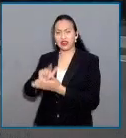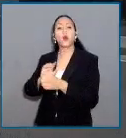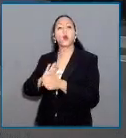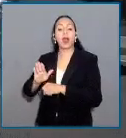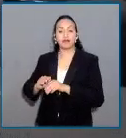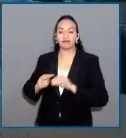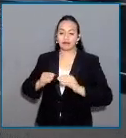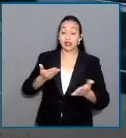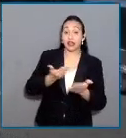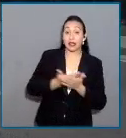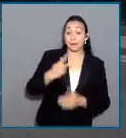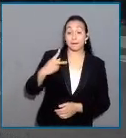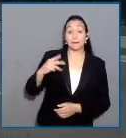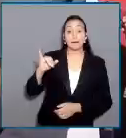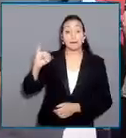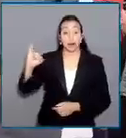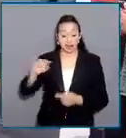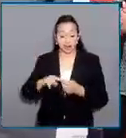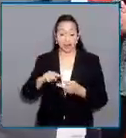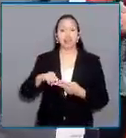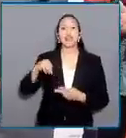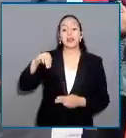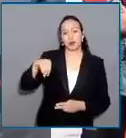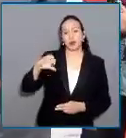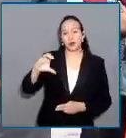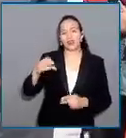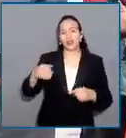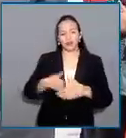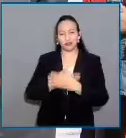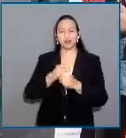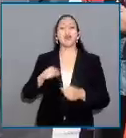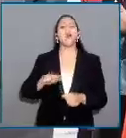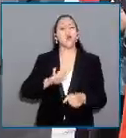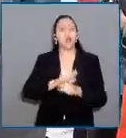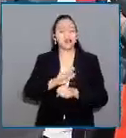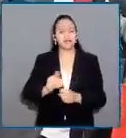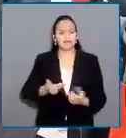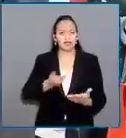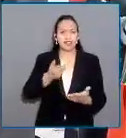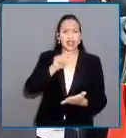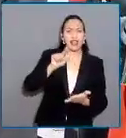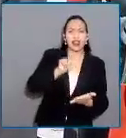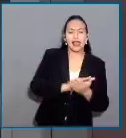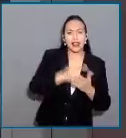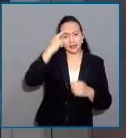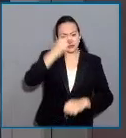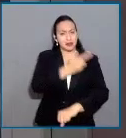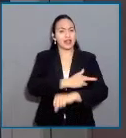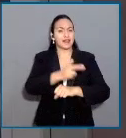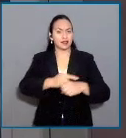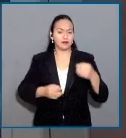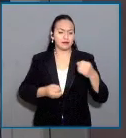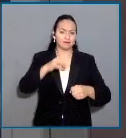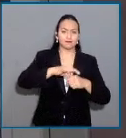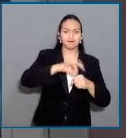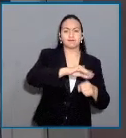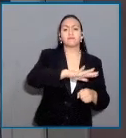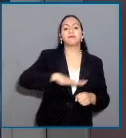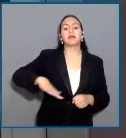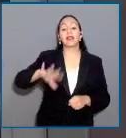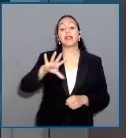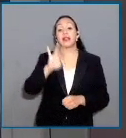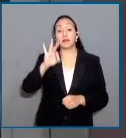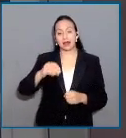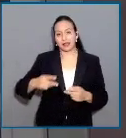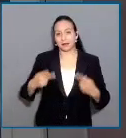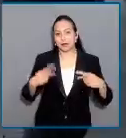Movimiento Ciudadano contra disposiciones de las leyes General de Instituciones y Procedimientos Electorales en materia de elección de personas juzgadoras del